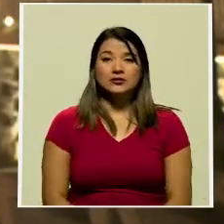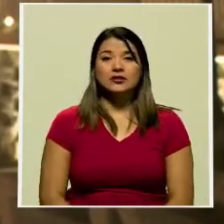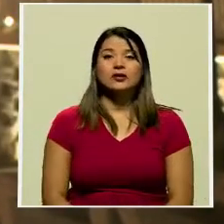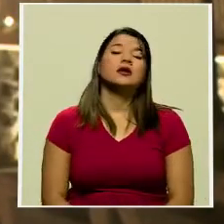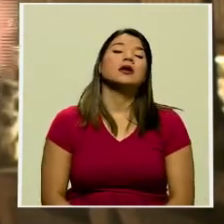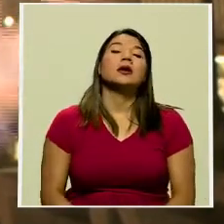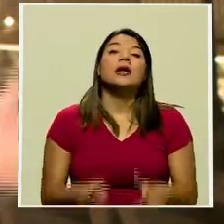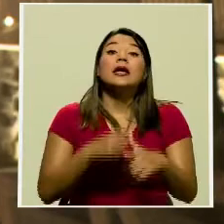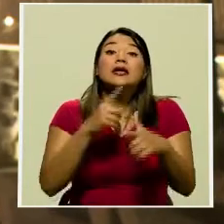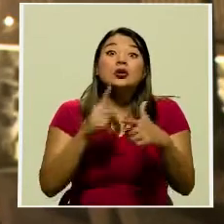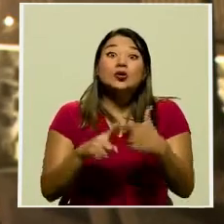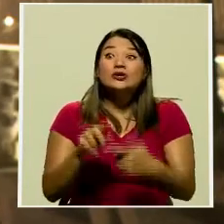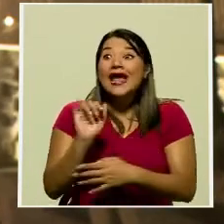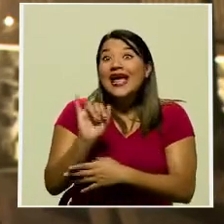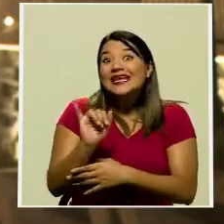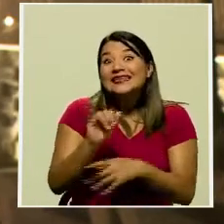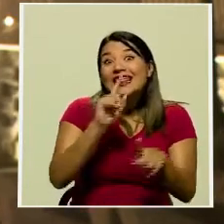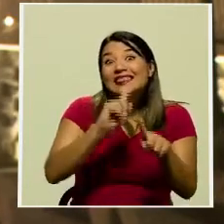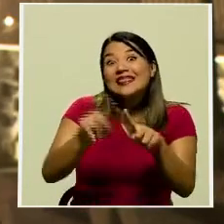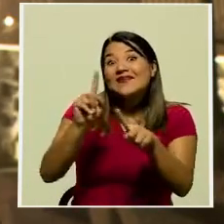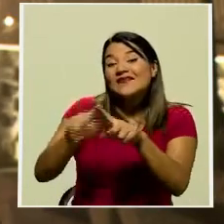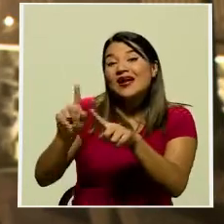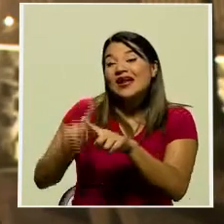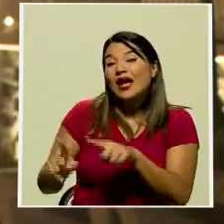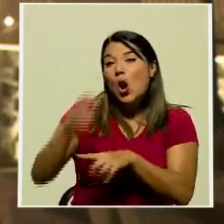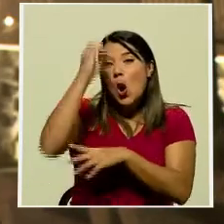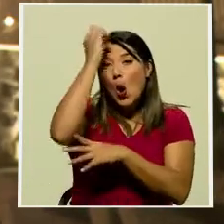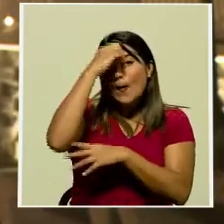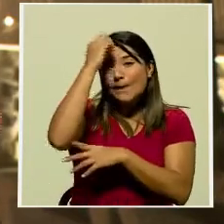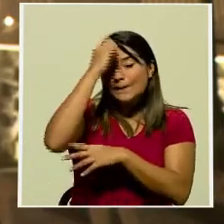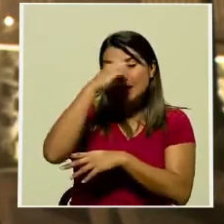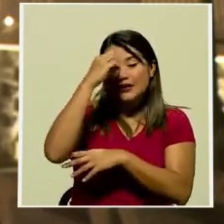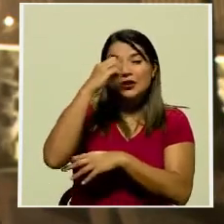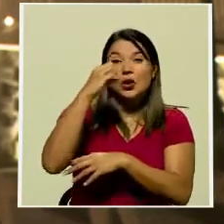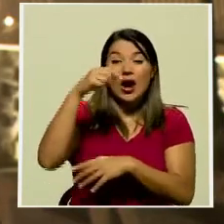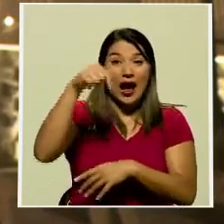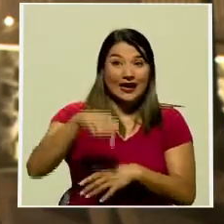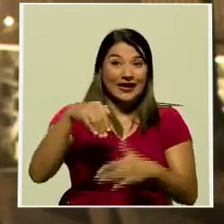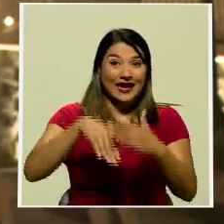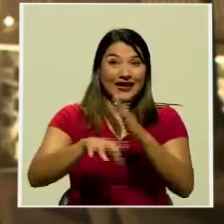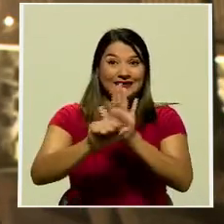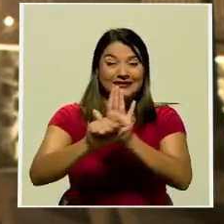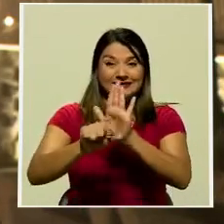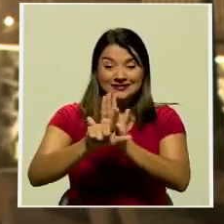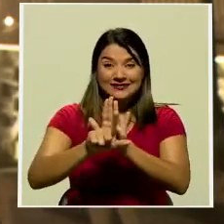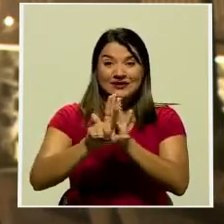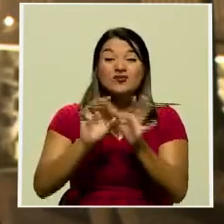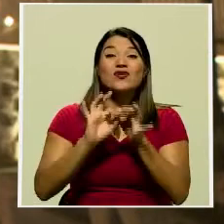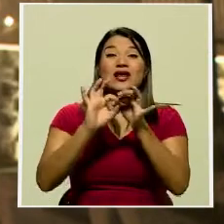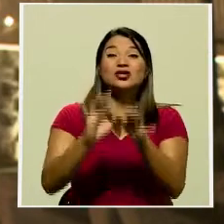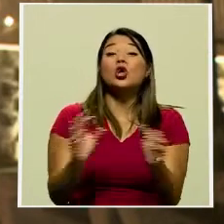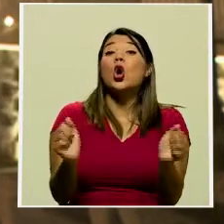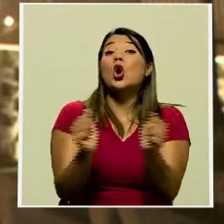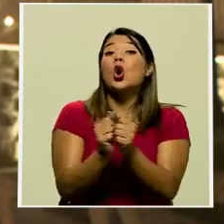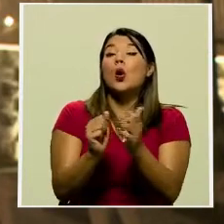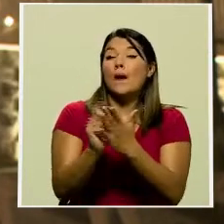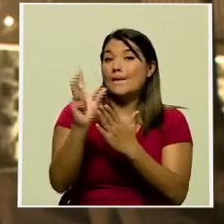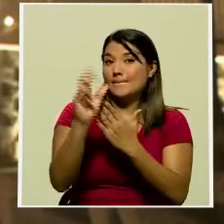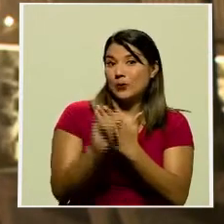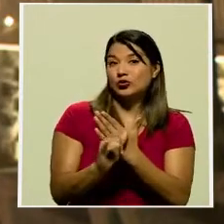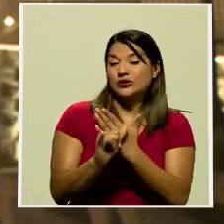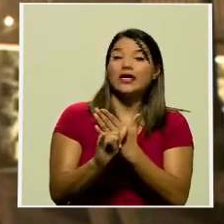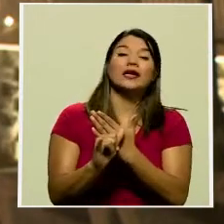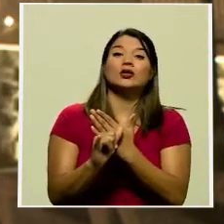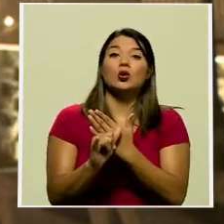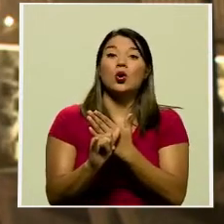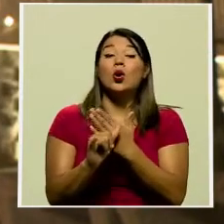Bueno, así que estas son las diferentes reacciones, las diferentes variables que hay acá en la Asamblea Legislativa con este proyecto que se